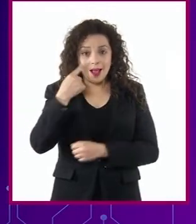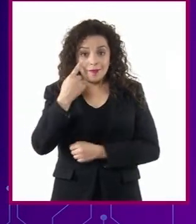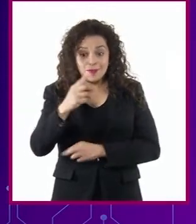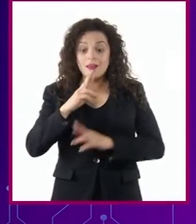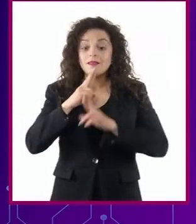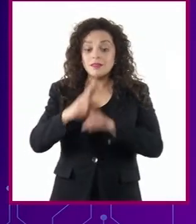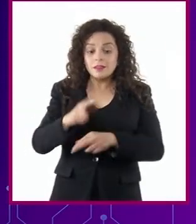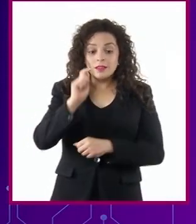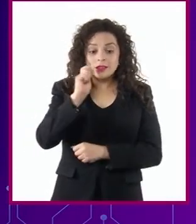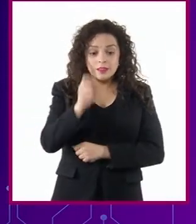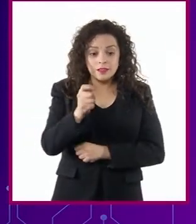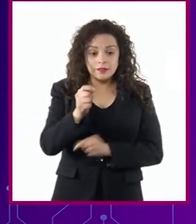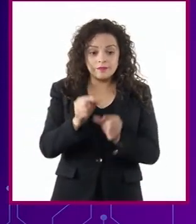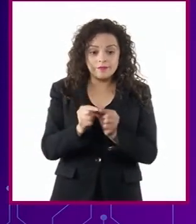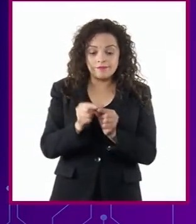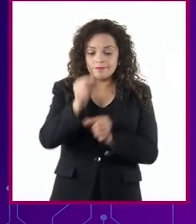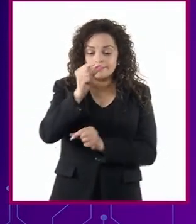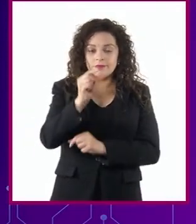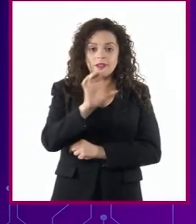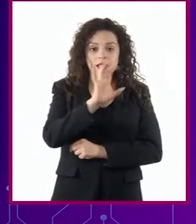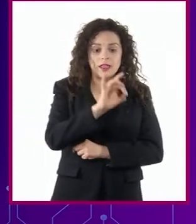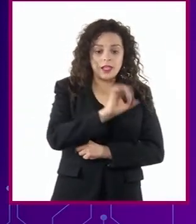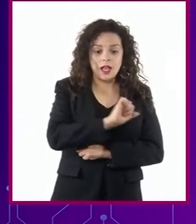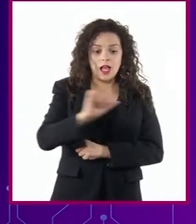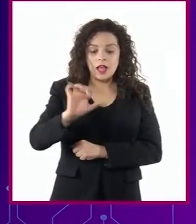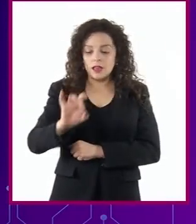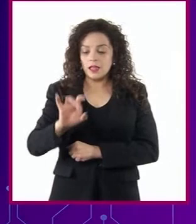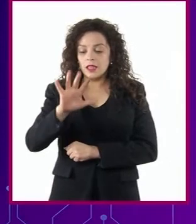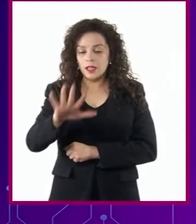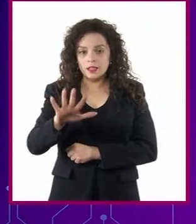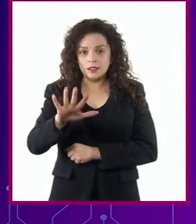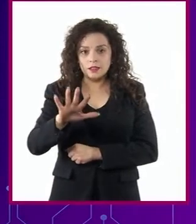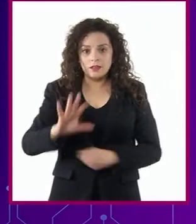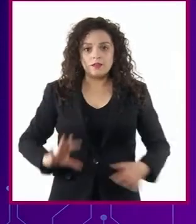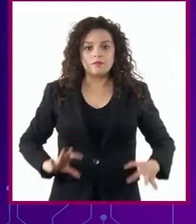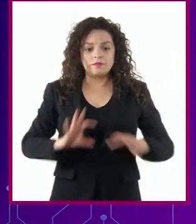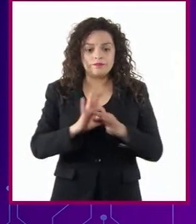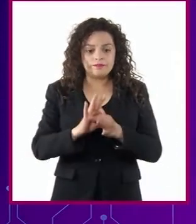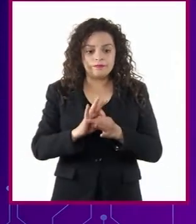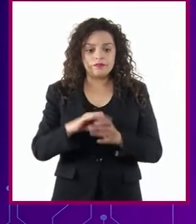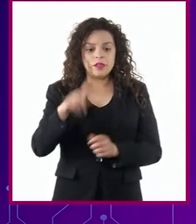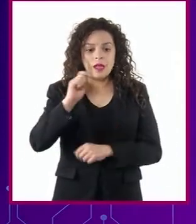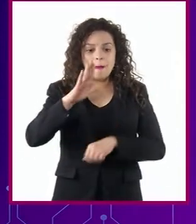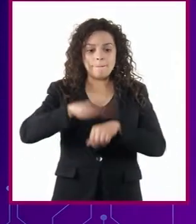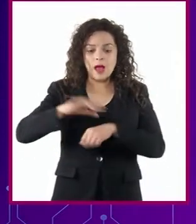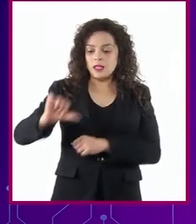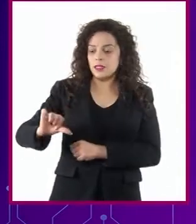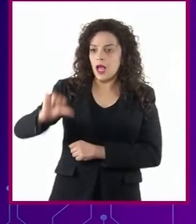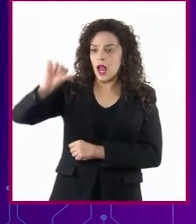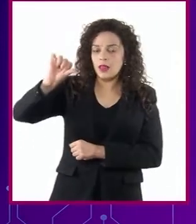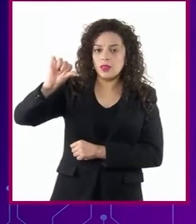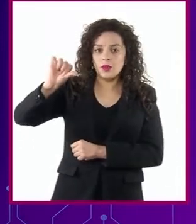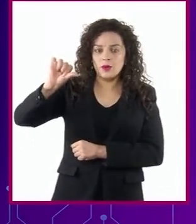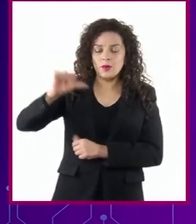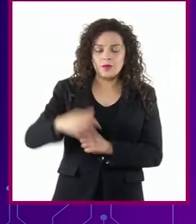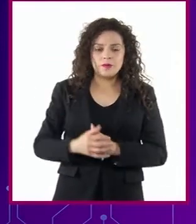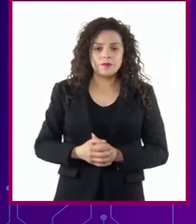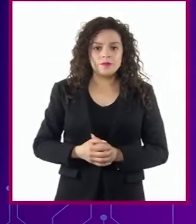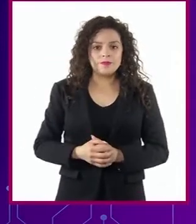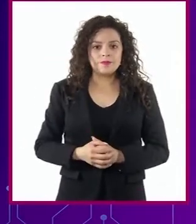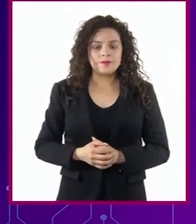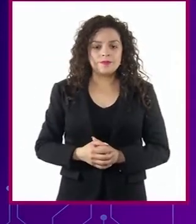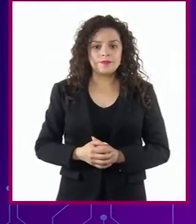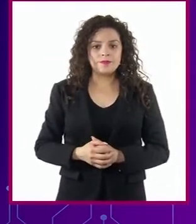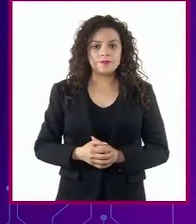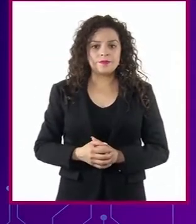el intervalo 30 a 35, que corresponde a la barra de mayor altura. De